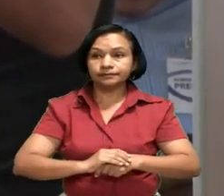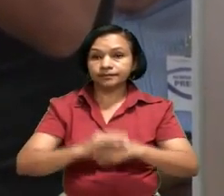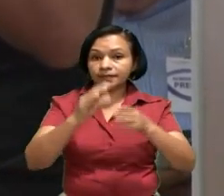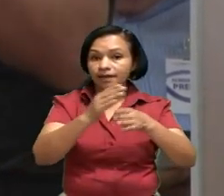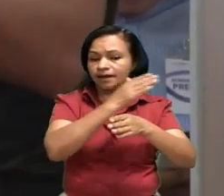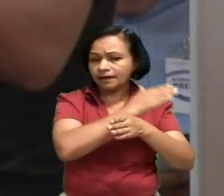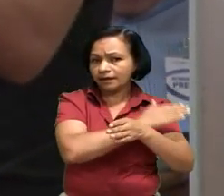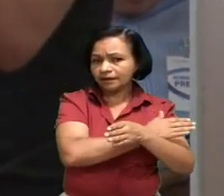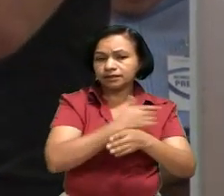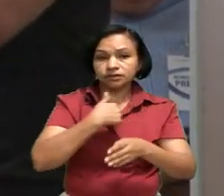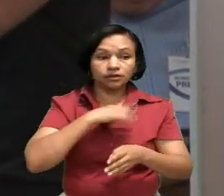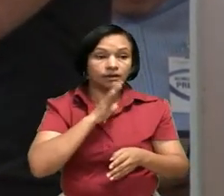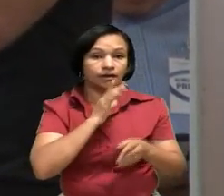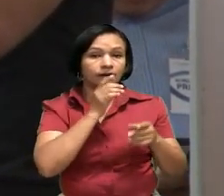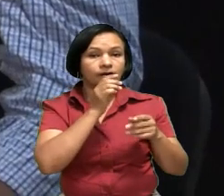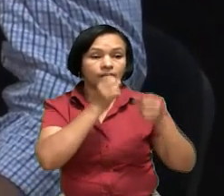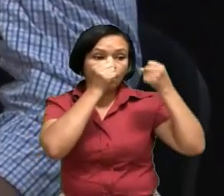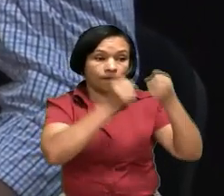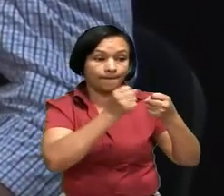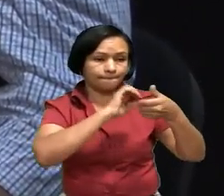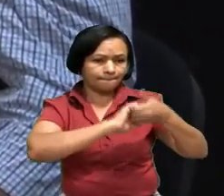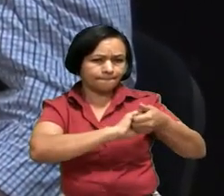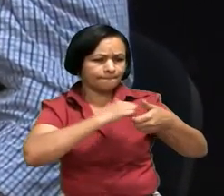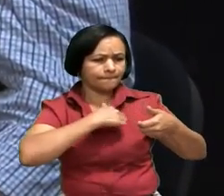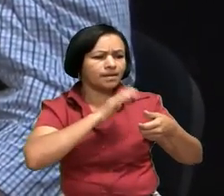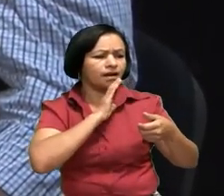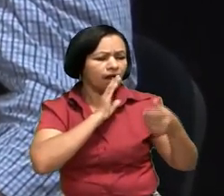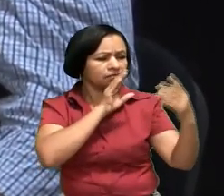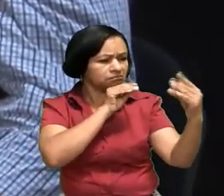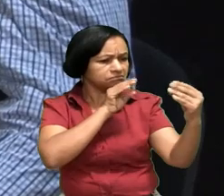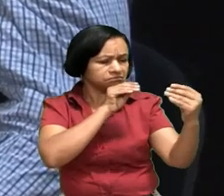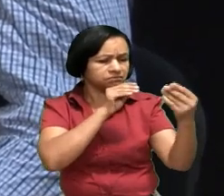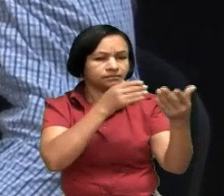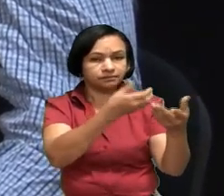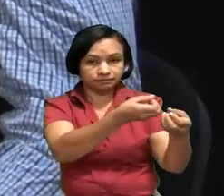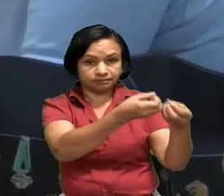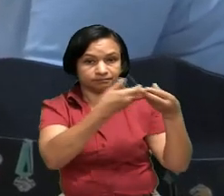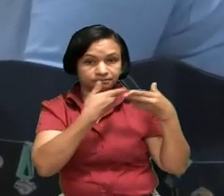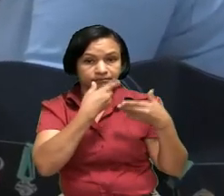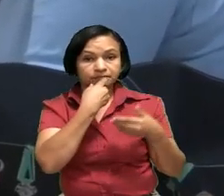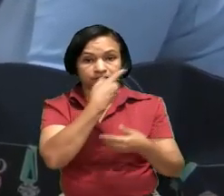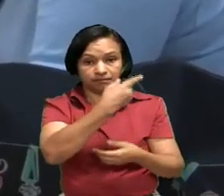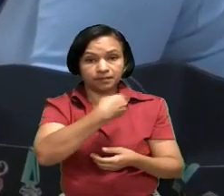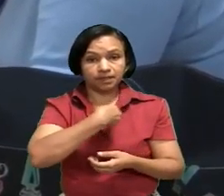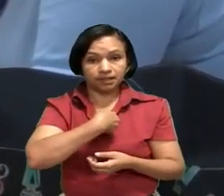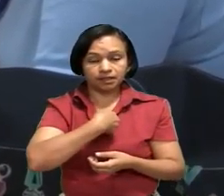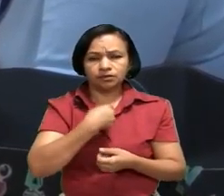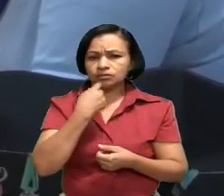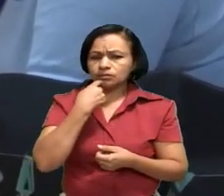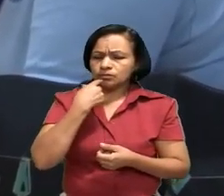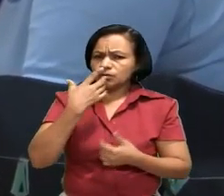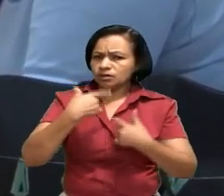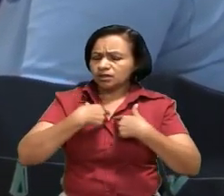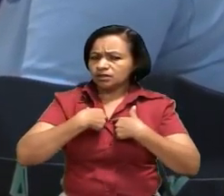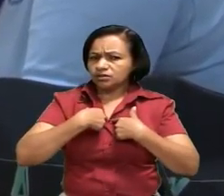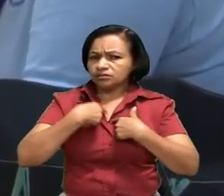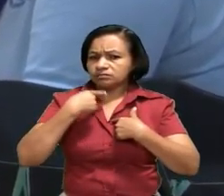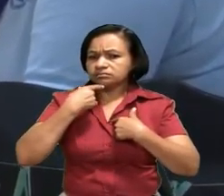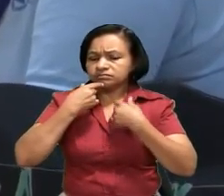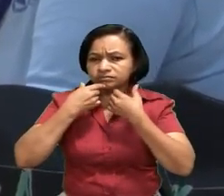conversaba con un amigo y me decía qué por que exaltaba yo